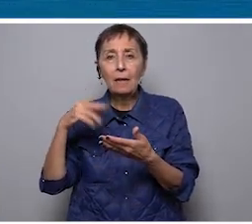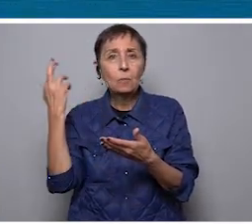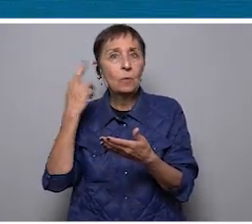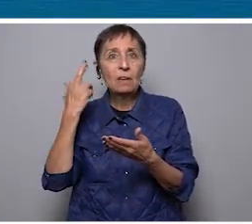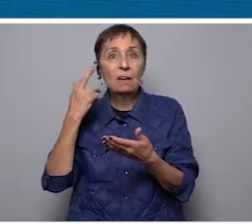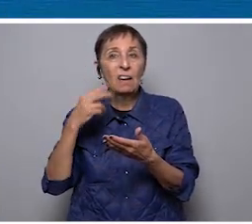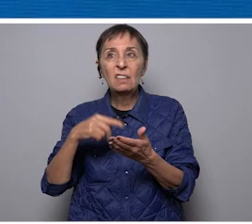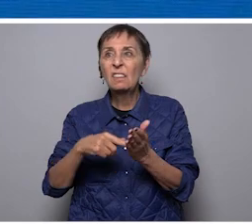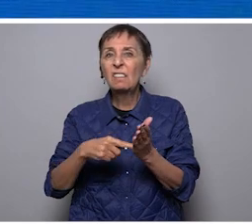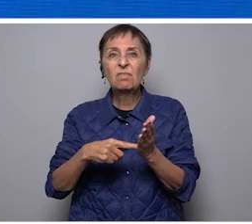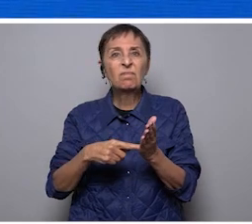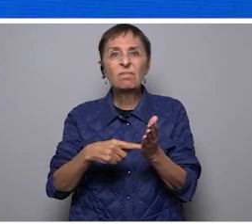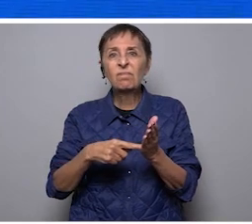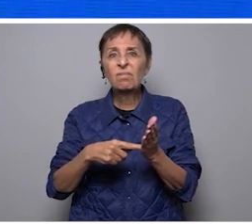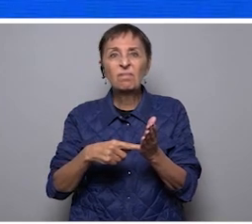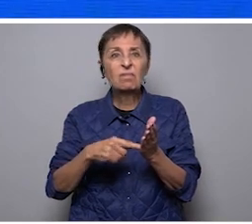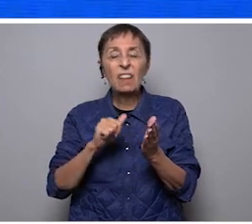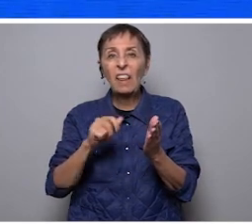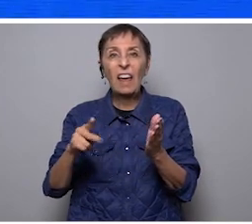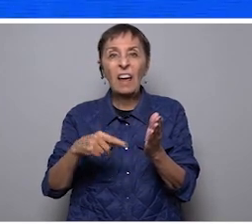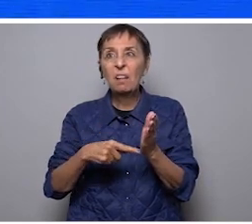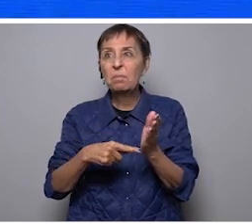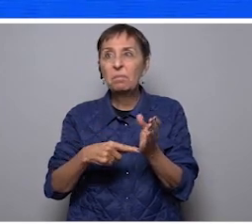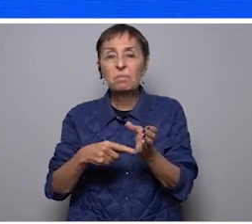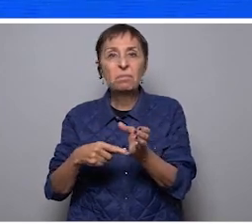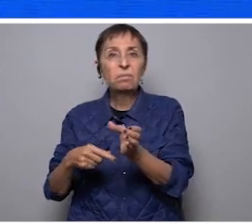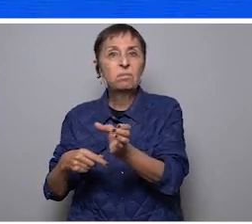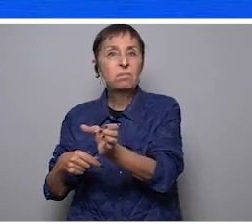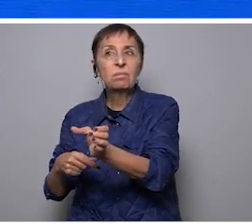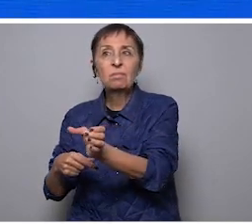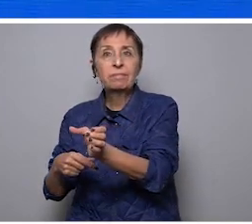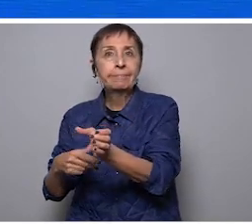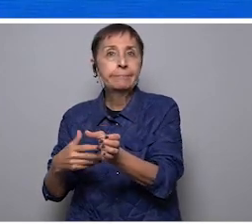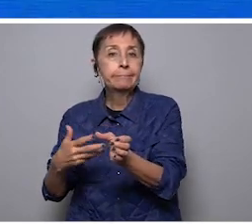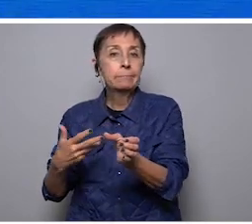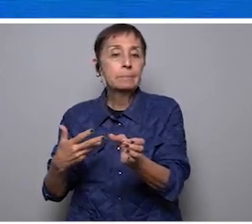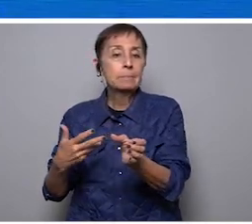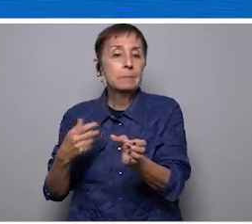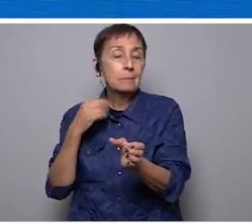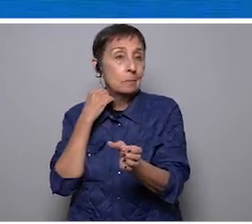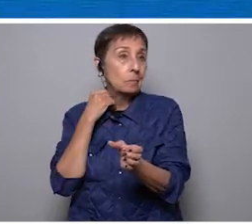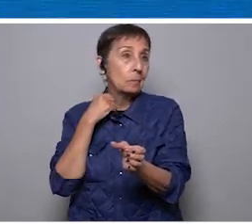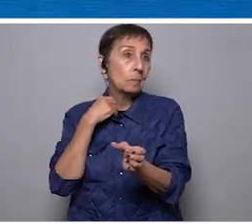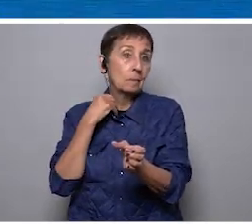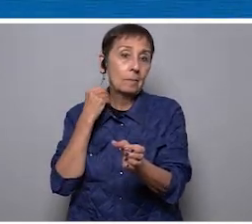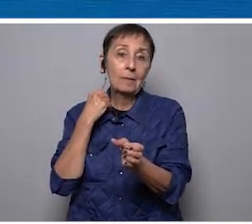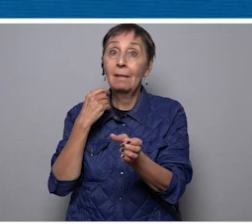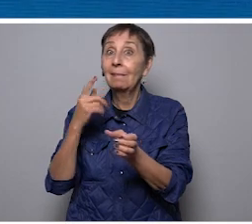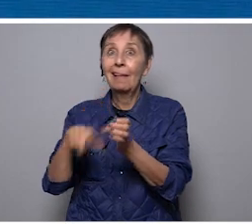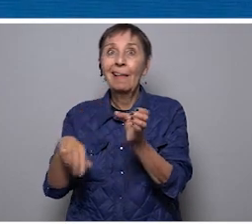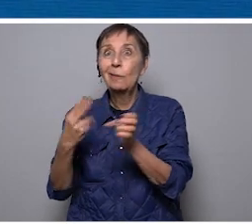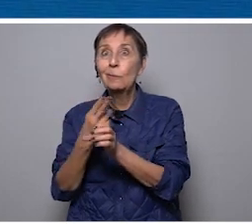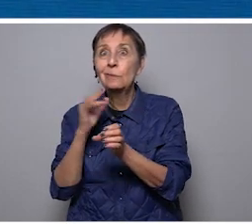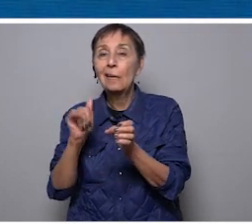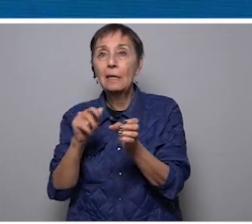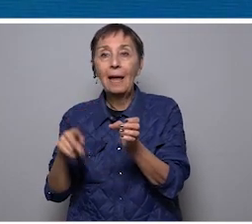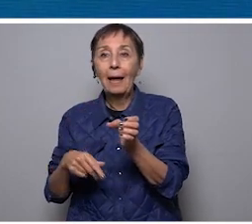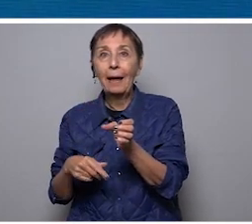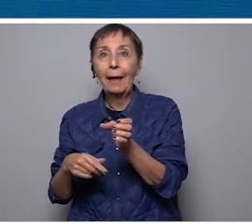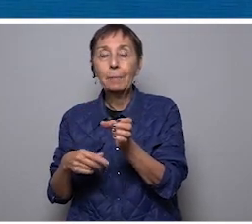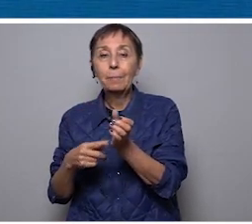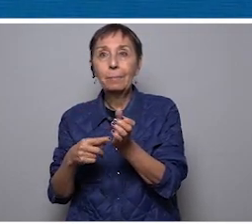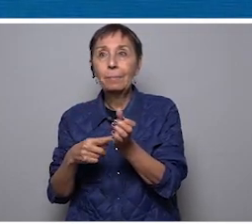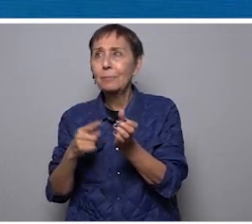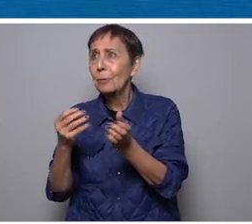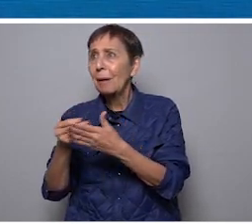app que desarrolló ese momento él dice esto hay que cambiar y regresa No espera nada y lo cambia